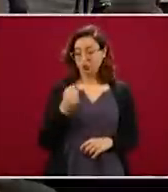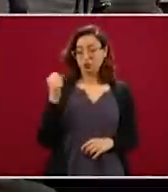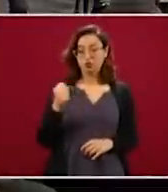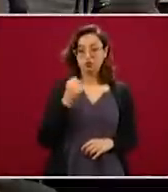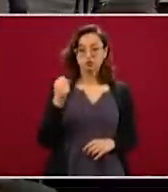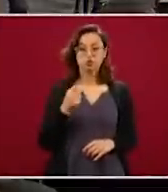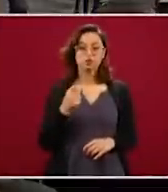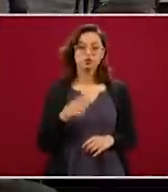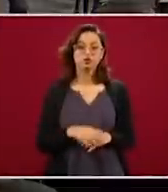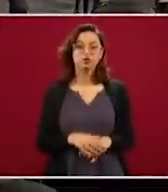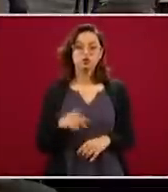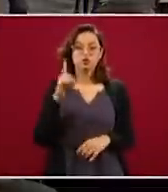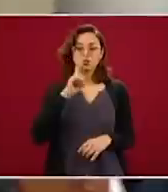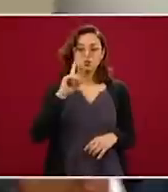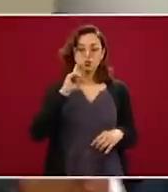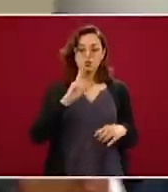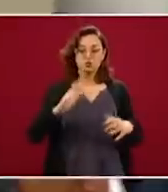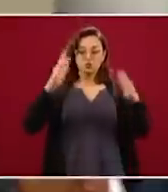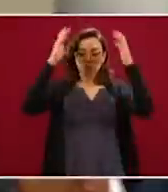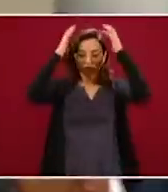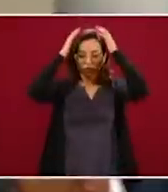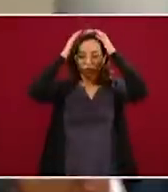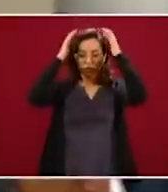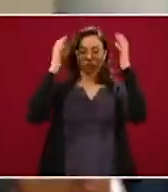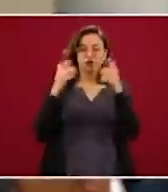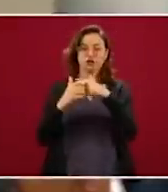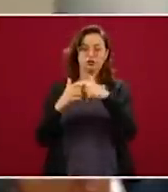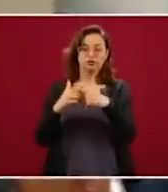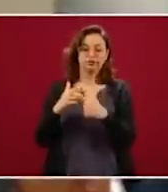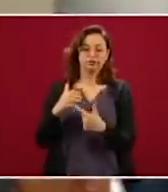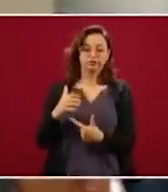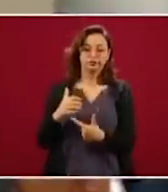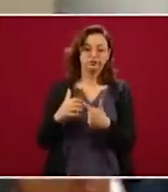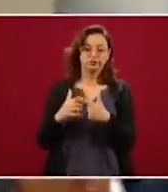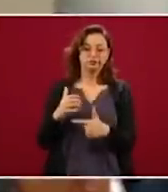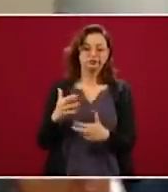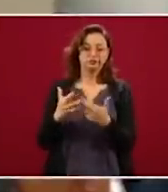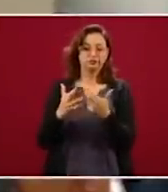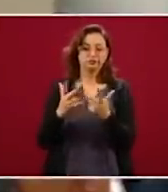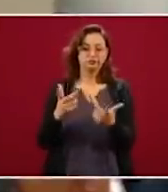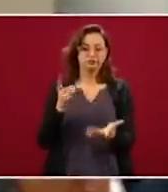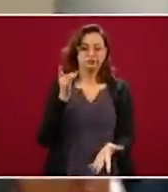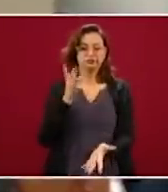en la cabeza y solamente le rompió los dedos. Y